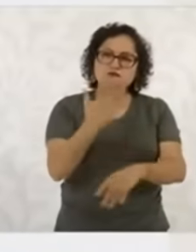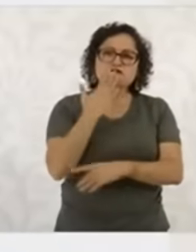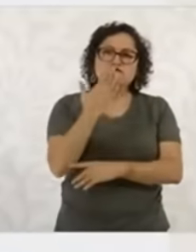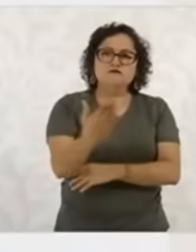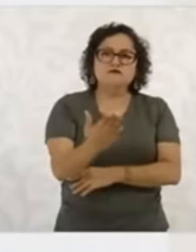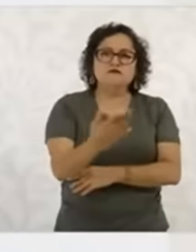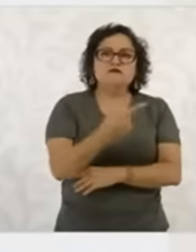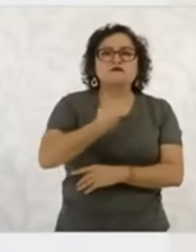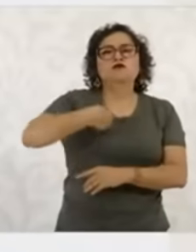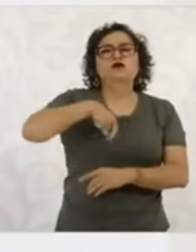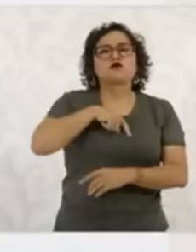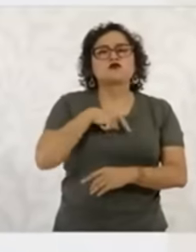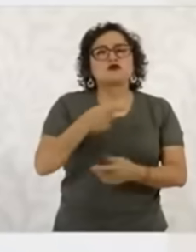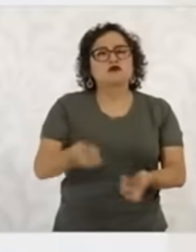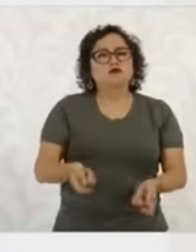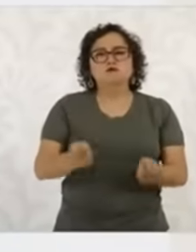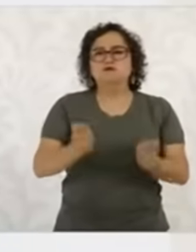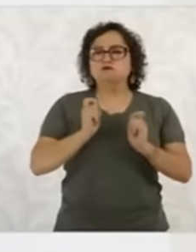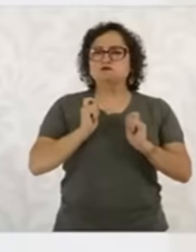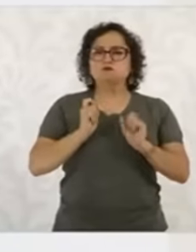con los mismos principios.